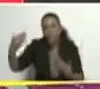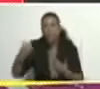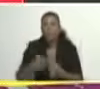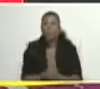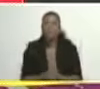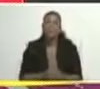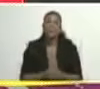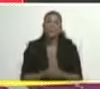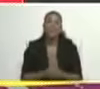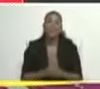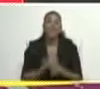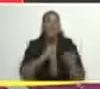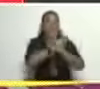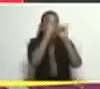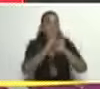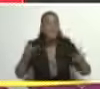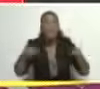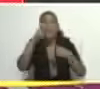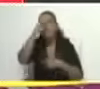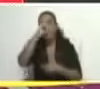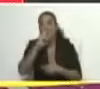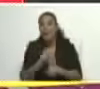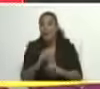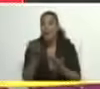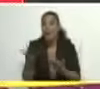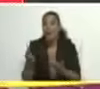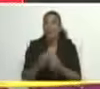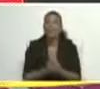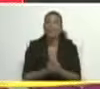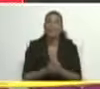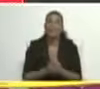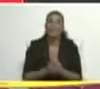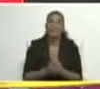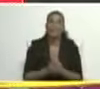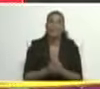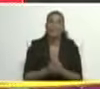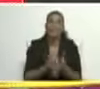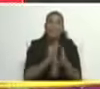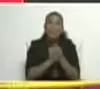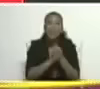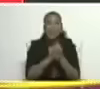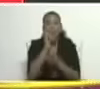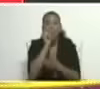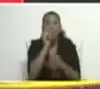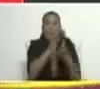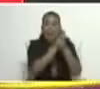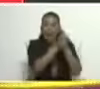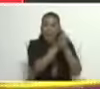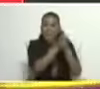el feliz cumpleaños a nuestro compañero.